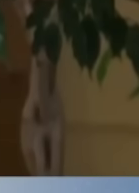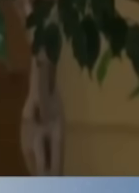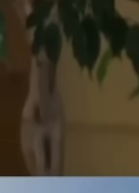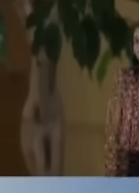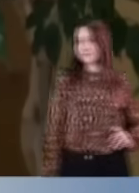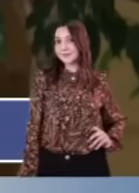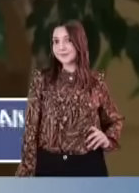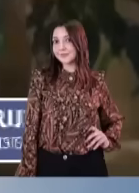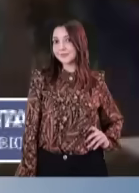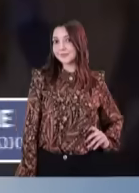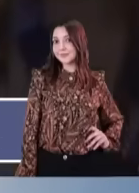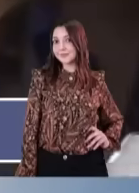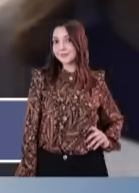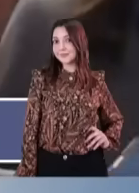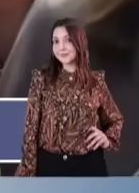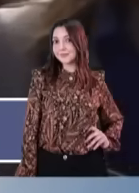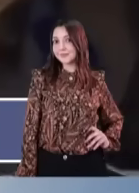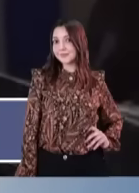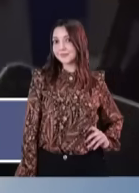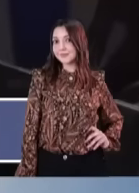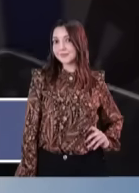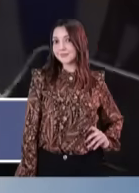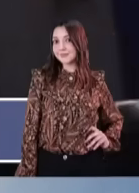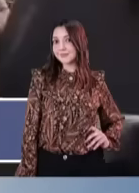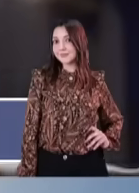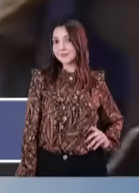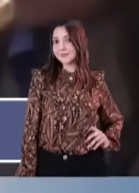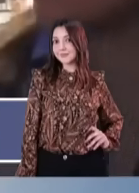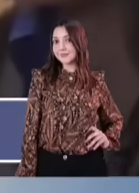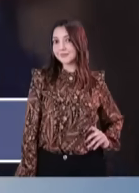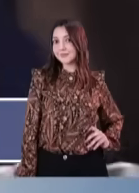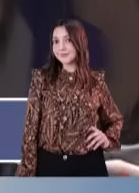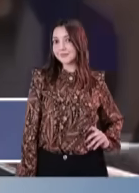de conversar con ciertas fuentes de Palacio